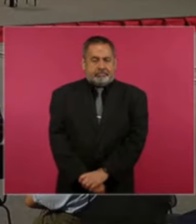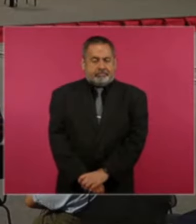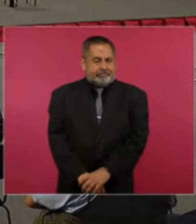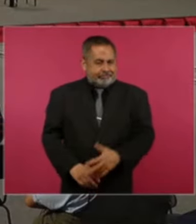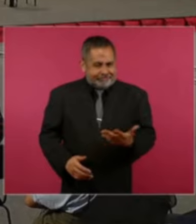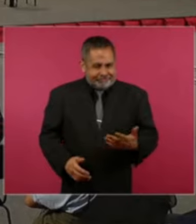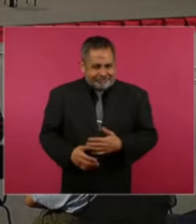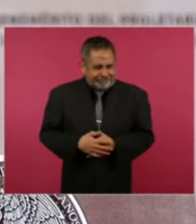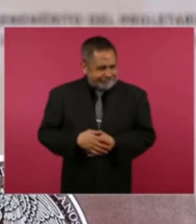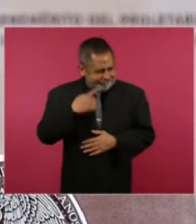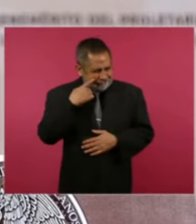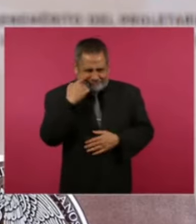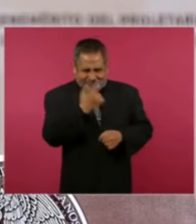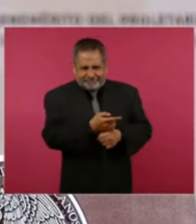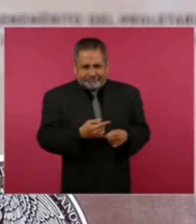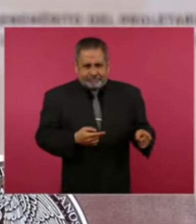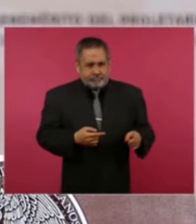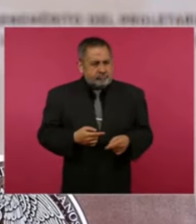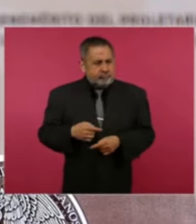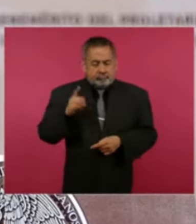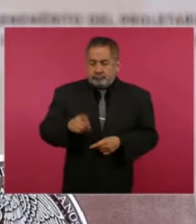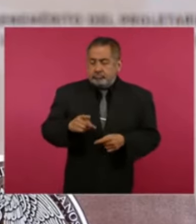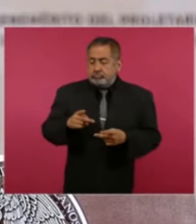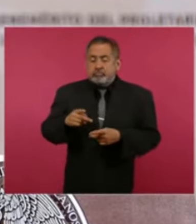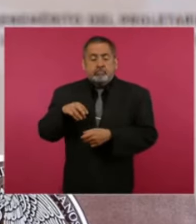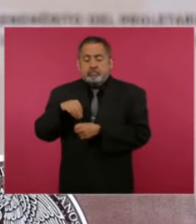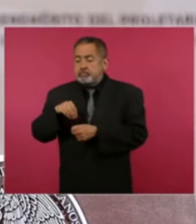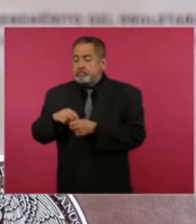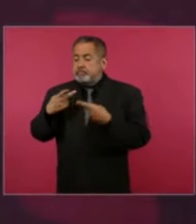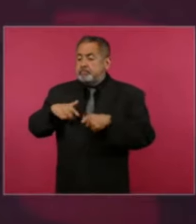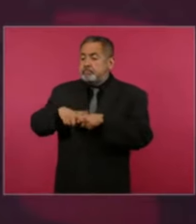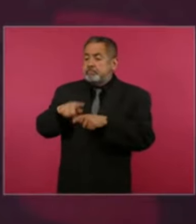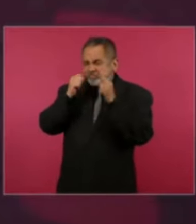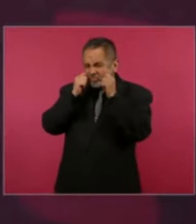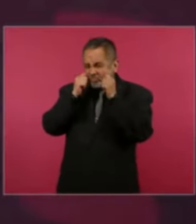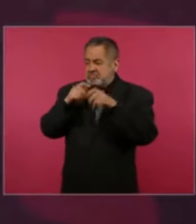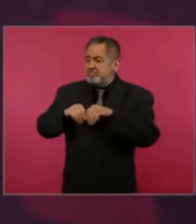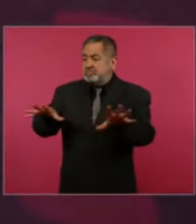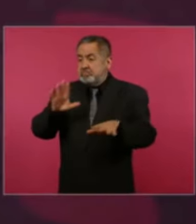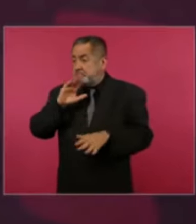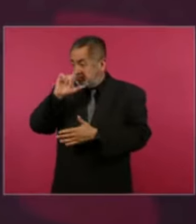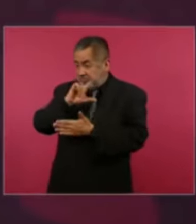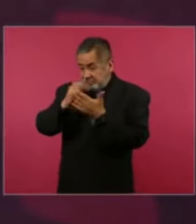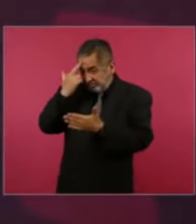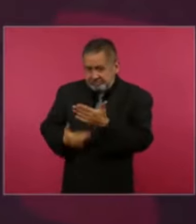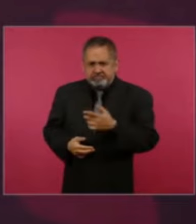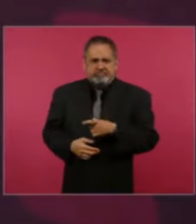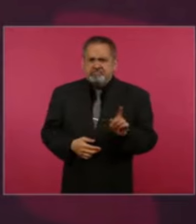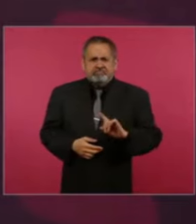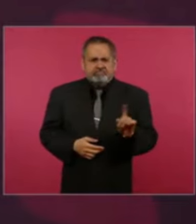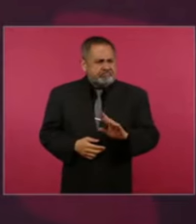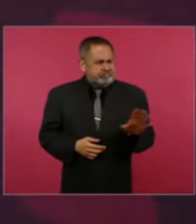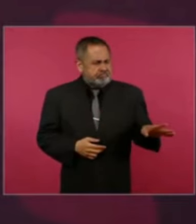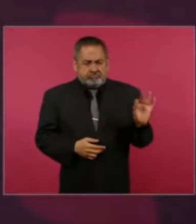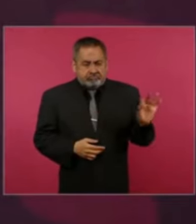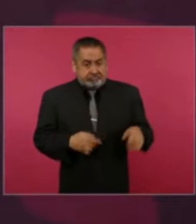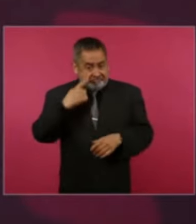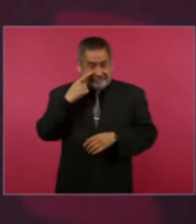Esto desmiente que se revelaron datos personales de manera indebida, porque los actos que denunció el director de